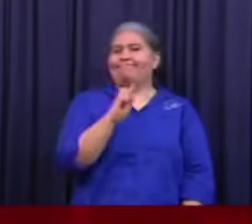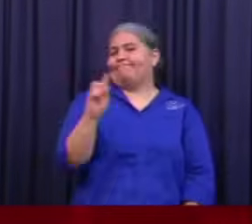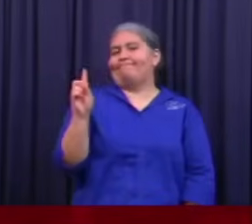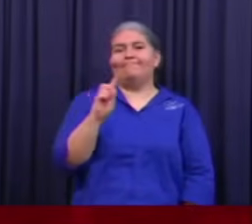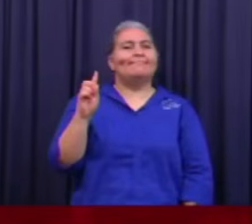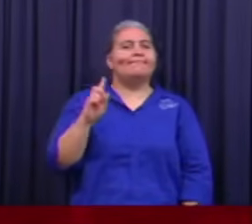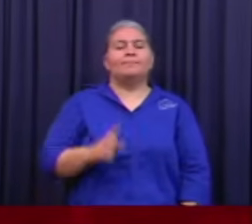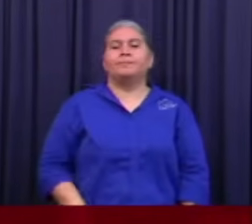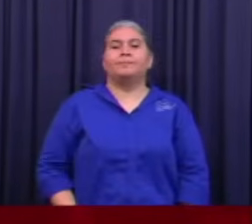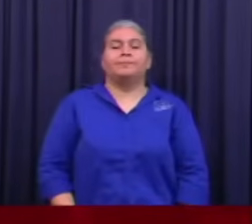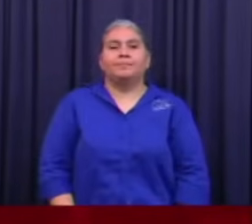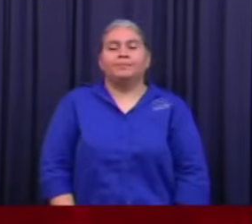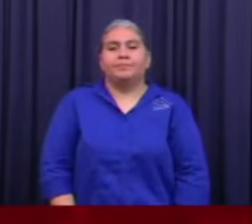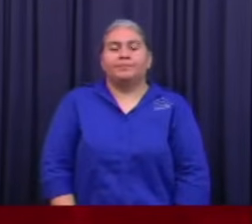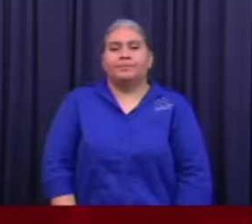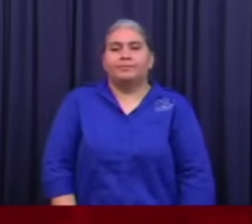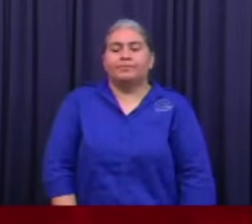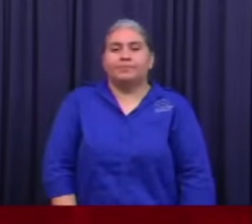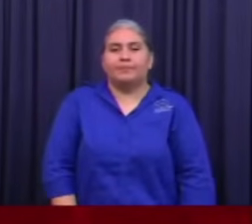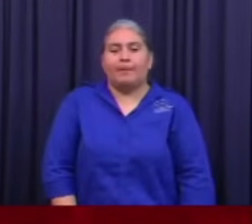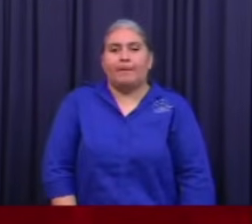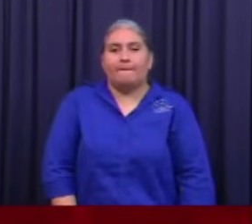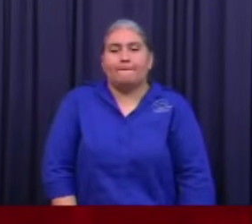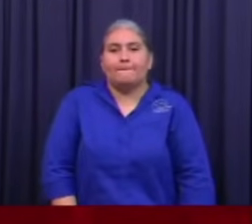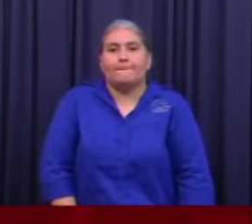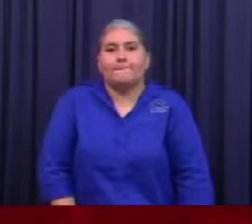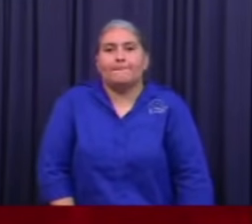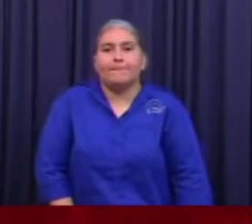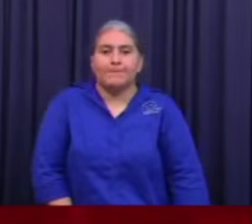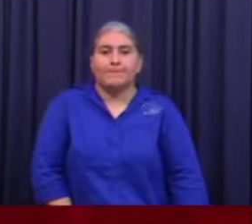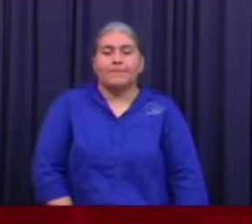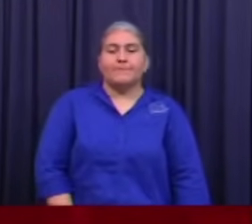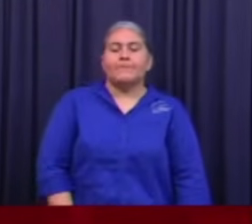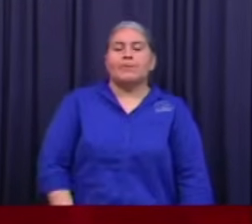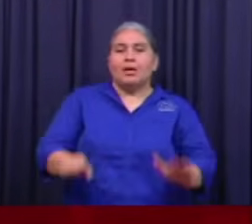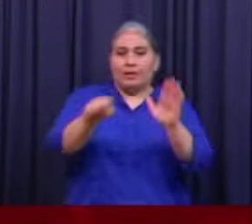critican sino a los que se ofrecen como